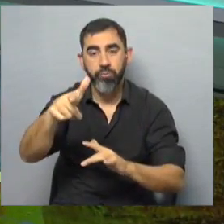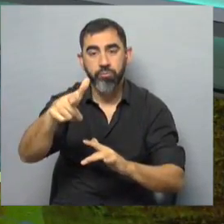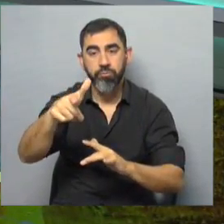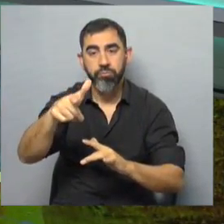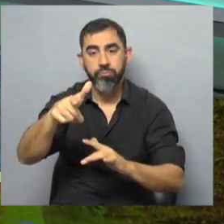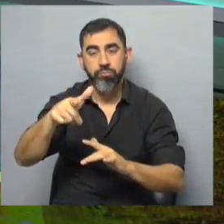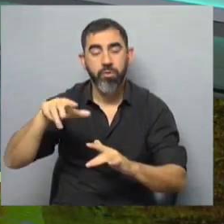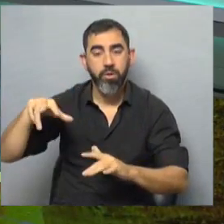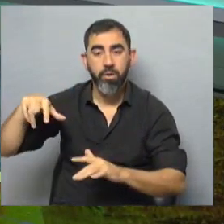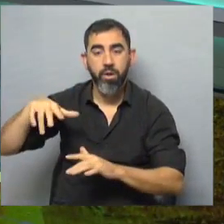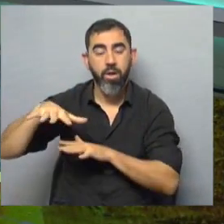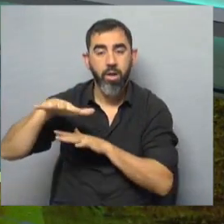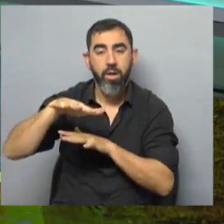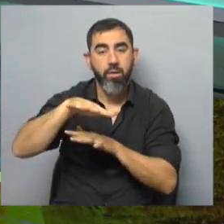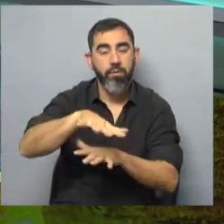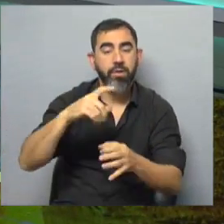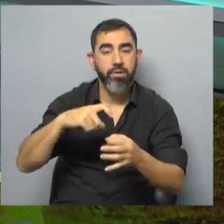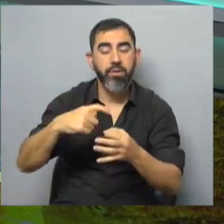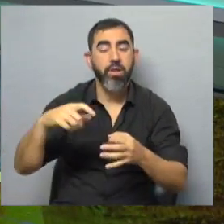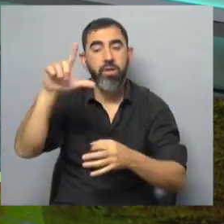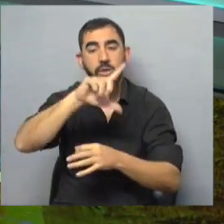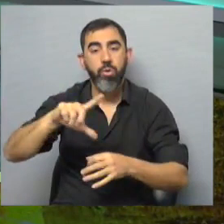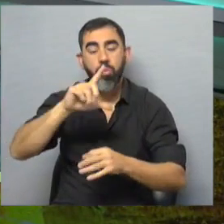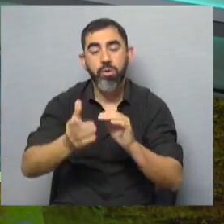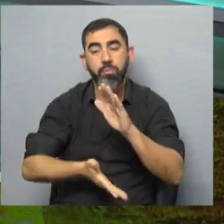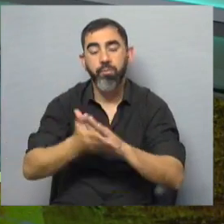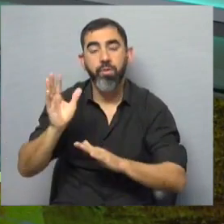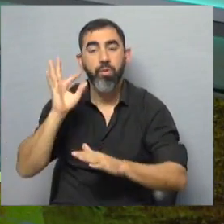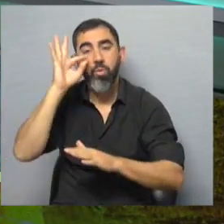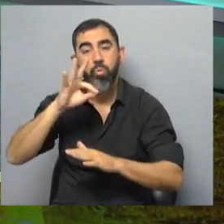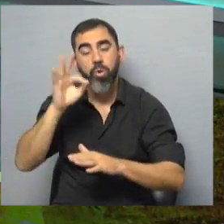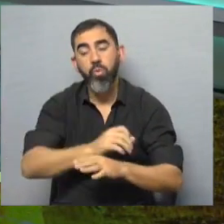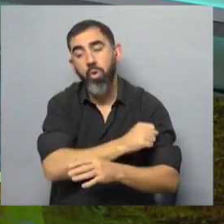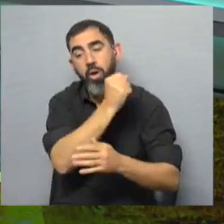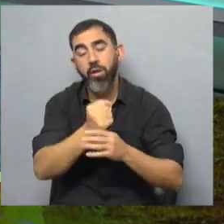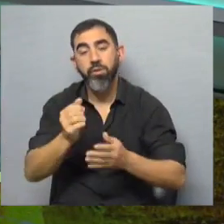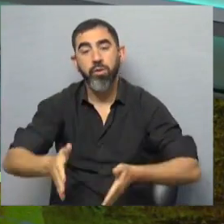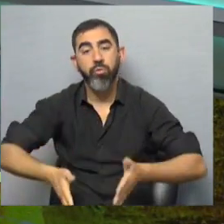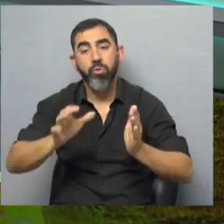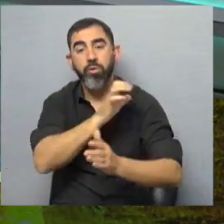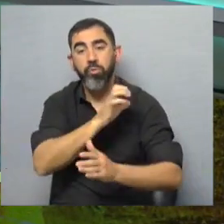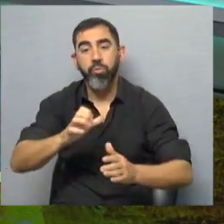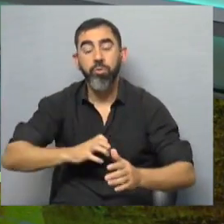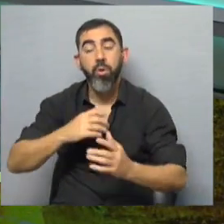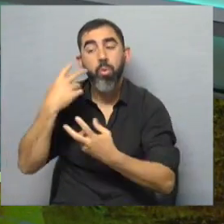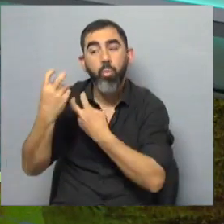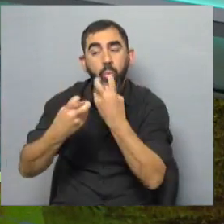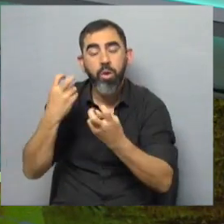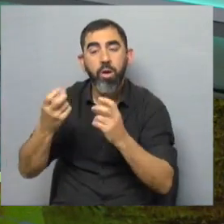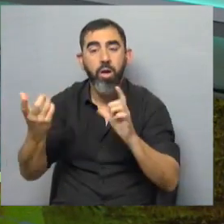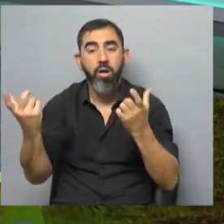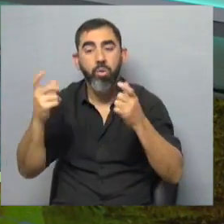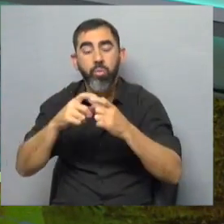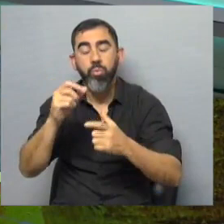con la caravana sindical que el lunes partió desde Durazno y viene hacia Torre Ejecutiva para intentar hablar con